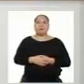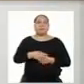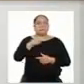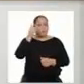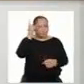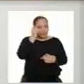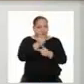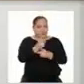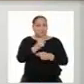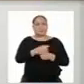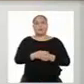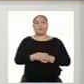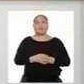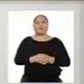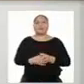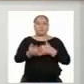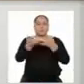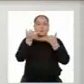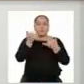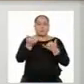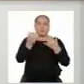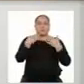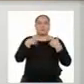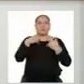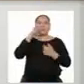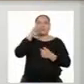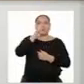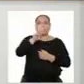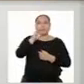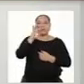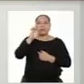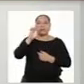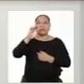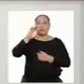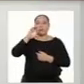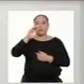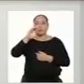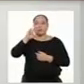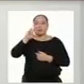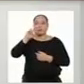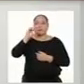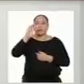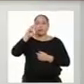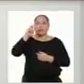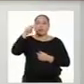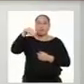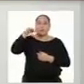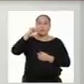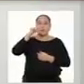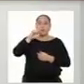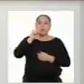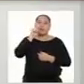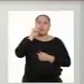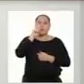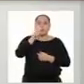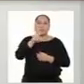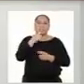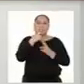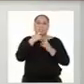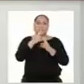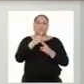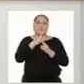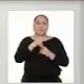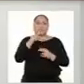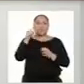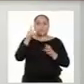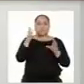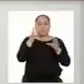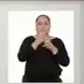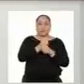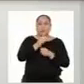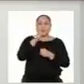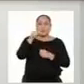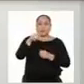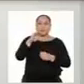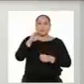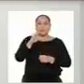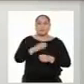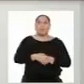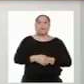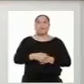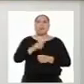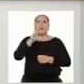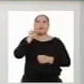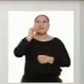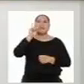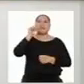Así es. Y ahora tenemos dos ecuaciones con dos incógnitas. A este conjunto de ecuaciones lo vamos a llamar